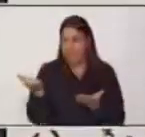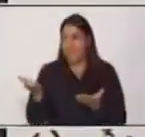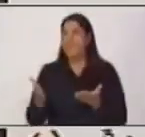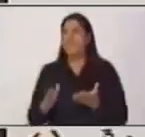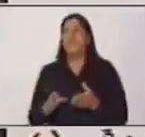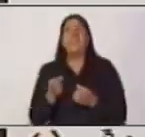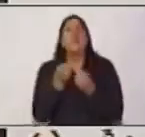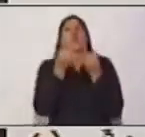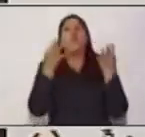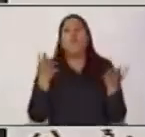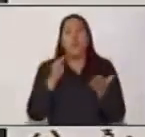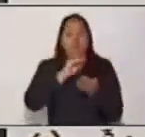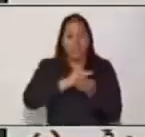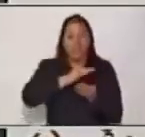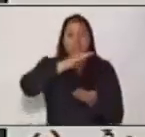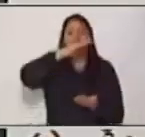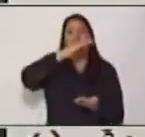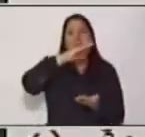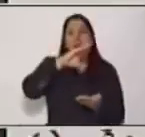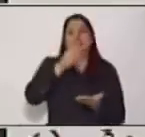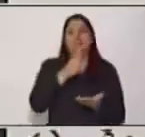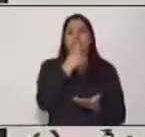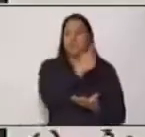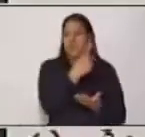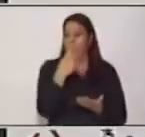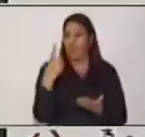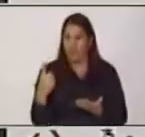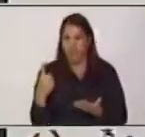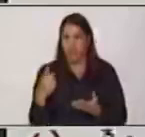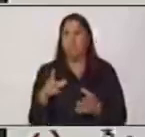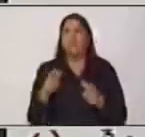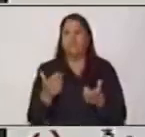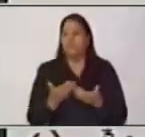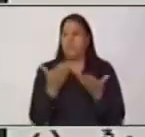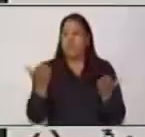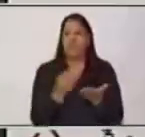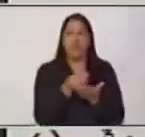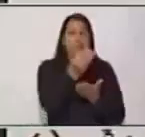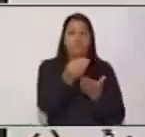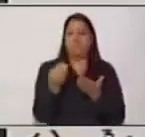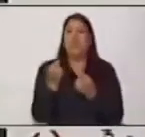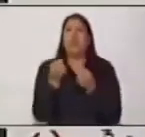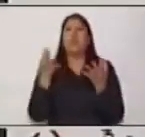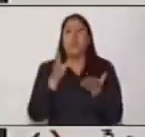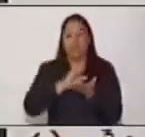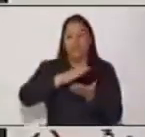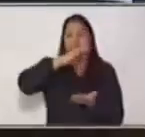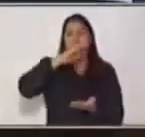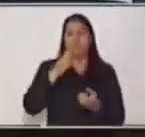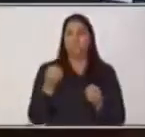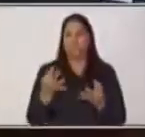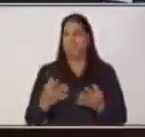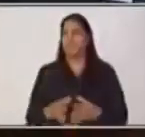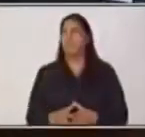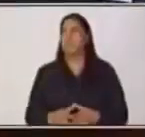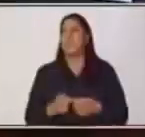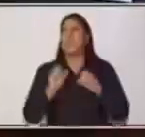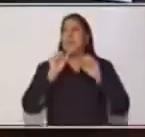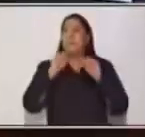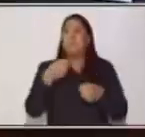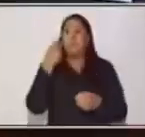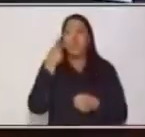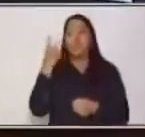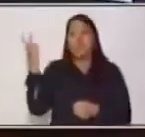de melón corresponde a cada uno? Bueno, puedes observar aquí que está la jarra